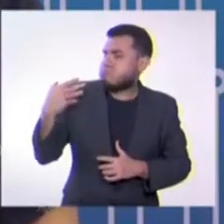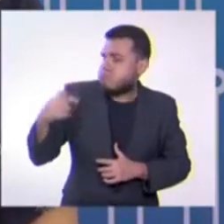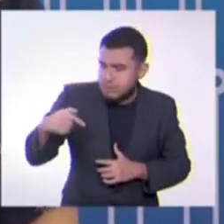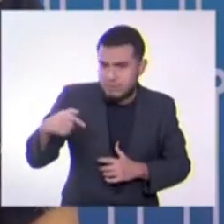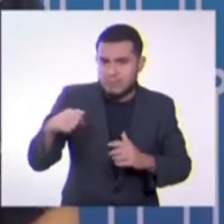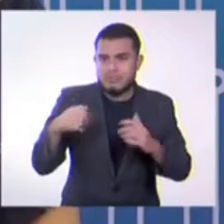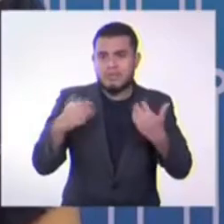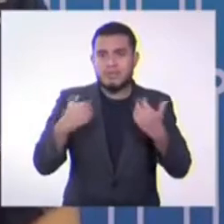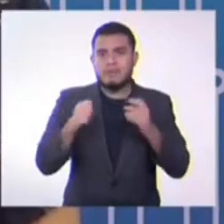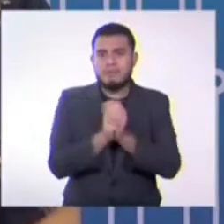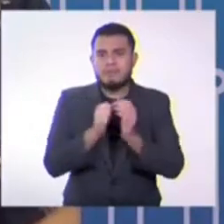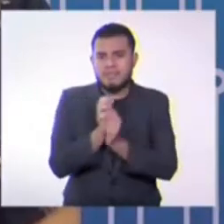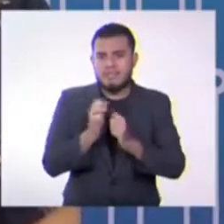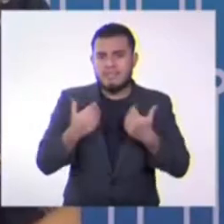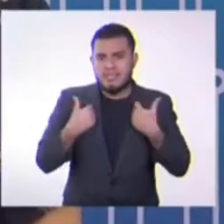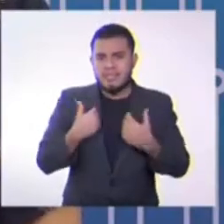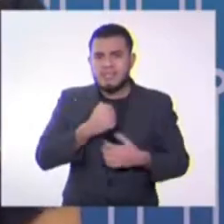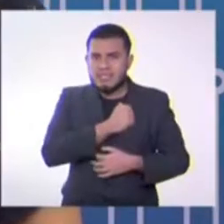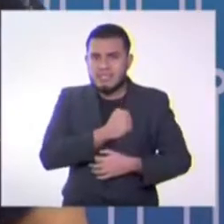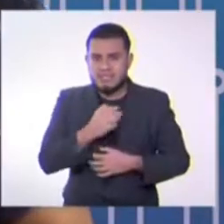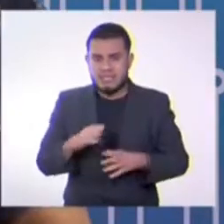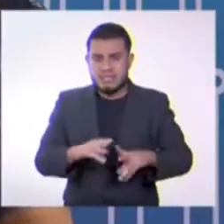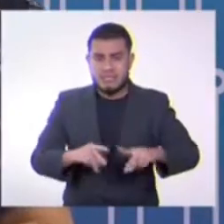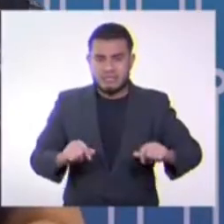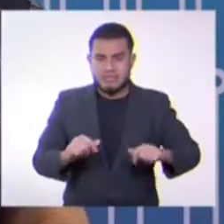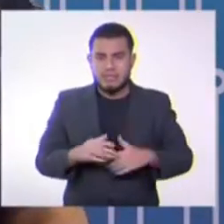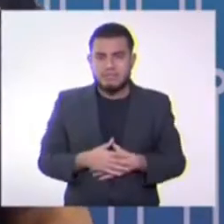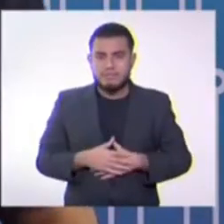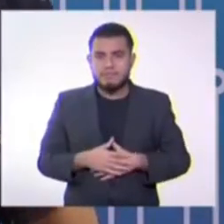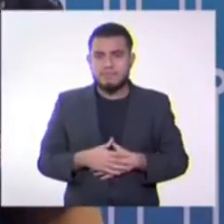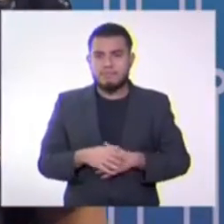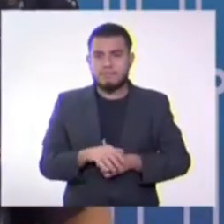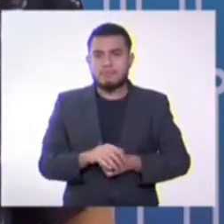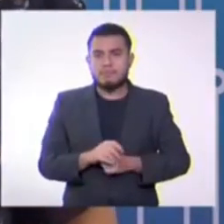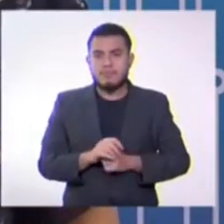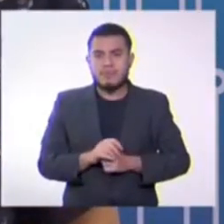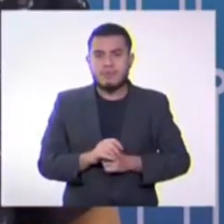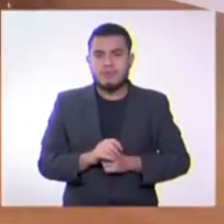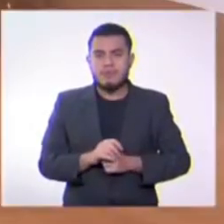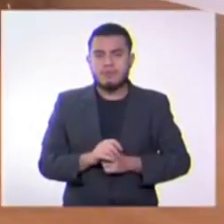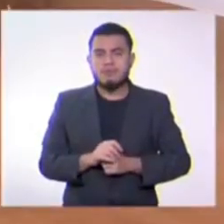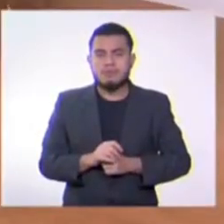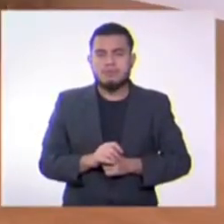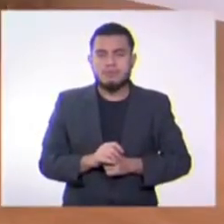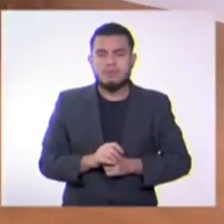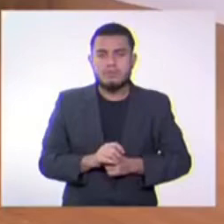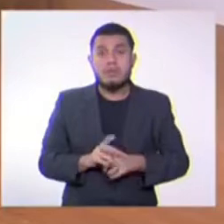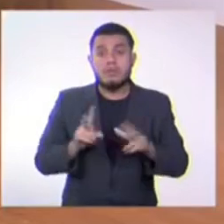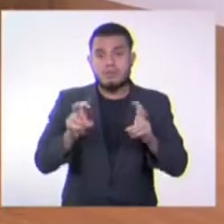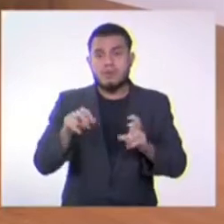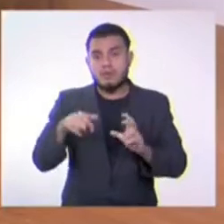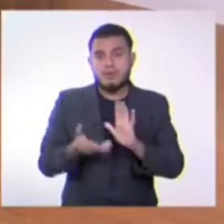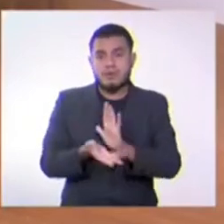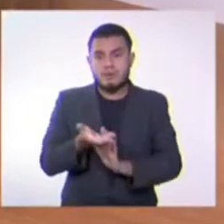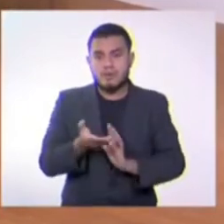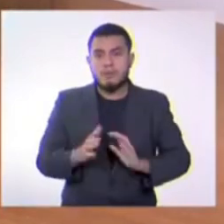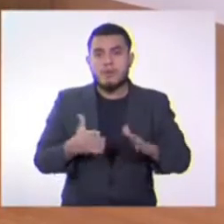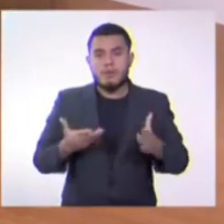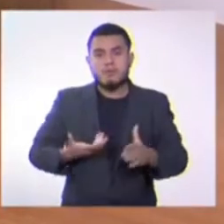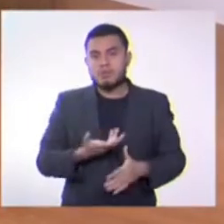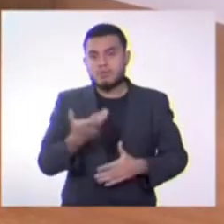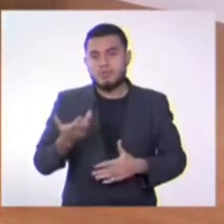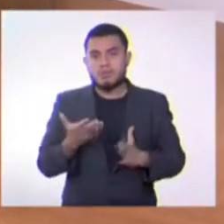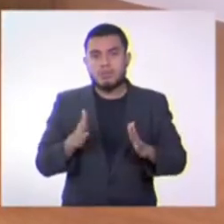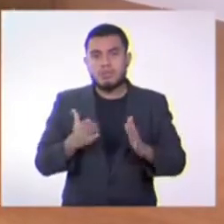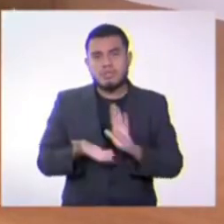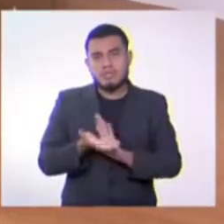la tenencia de la tierra. Y es precisamente del tema que vamos a estar hablando ahora. Pero cuando hablamos propiamente